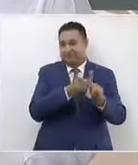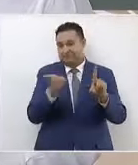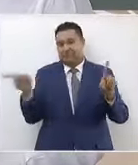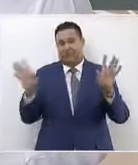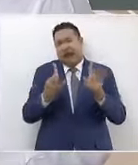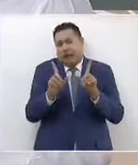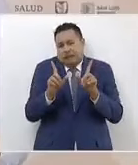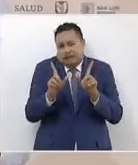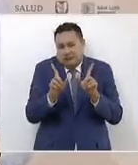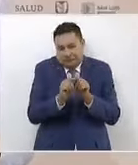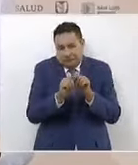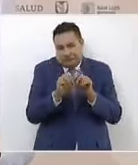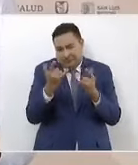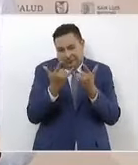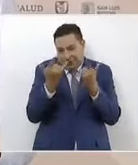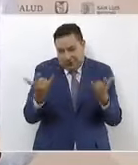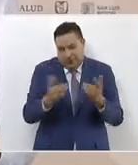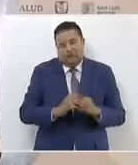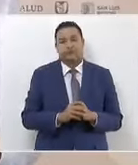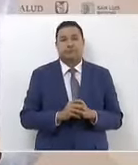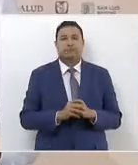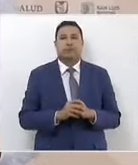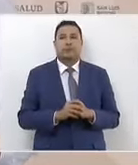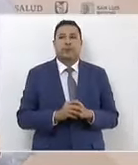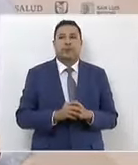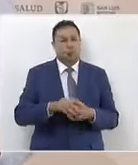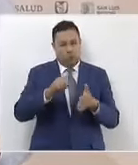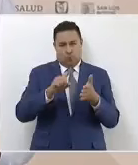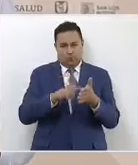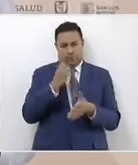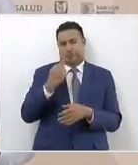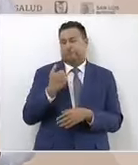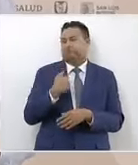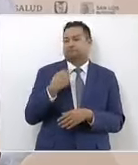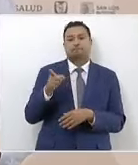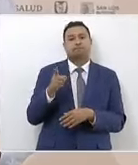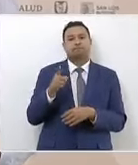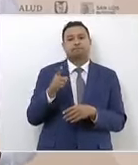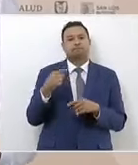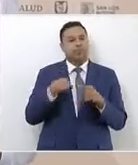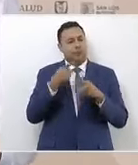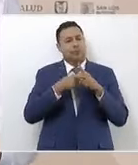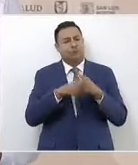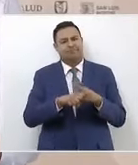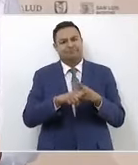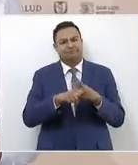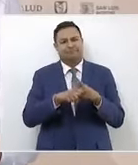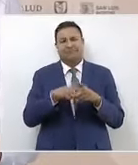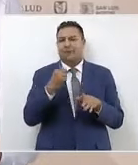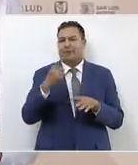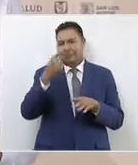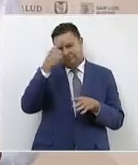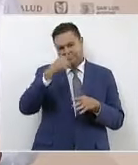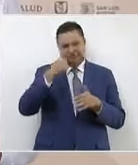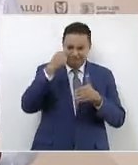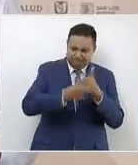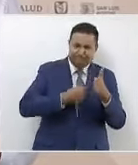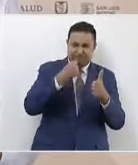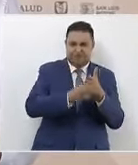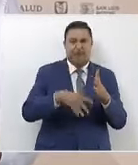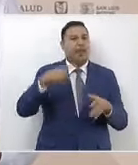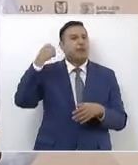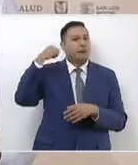nada más termino con esta anécdota. Una vez, cuando empezamos a luchar por la democracia en